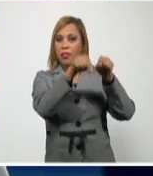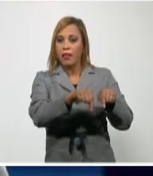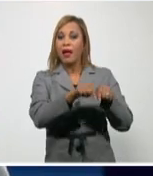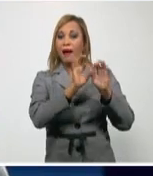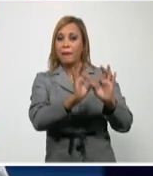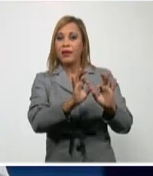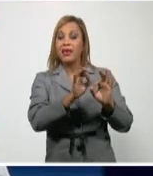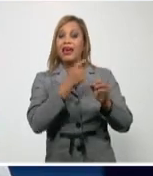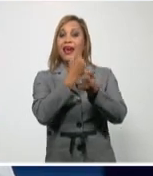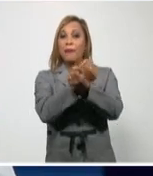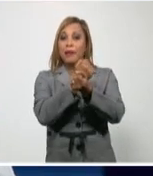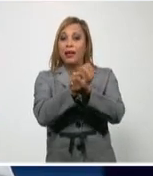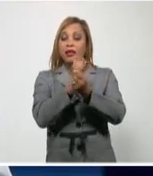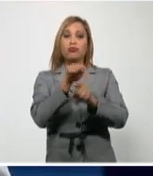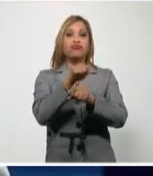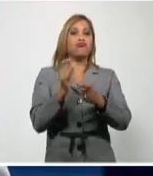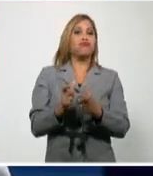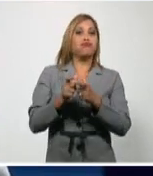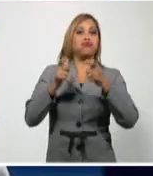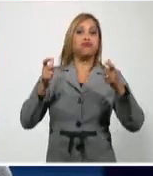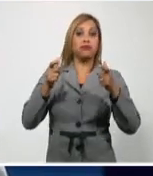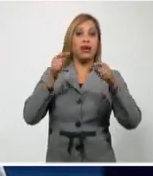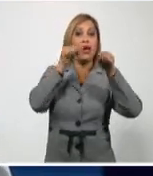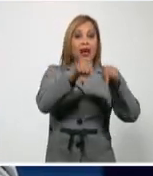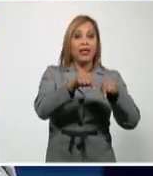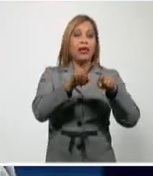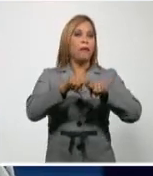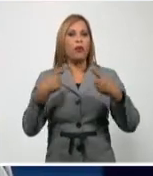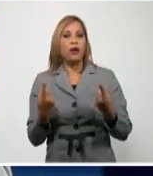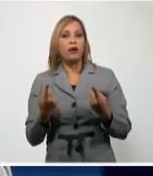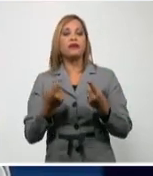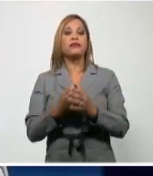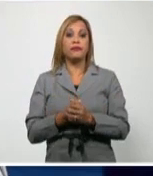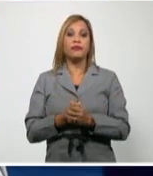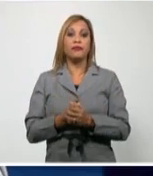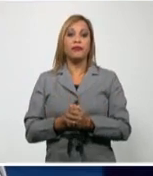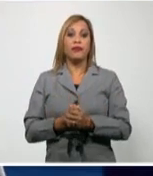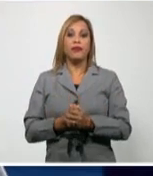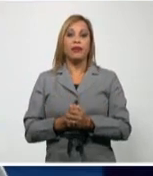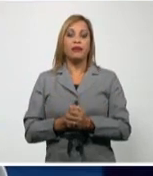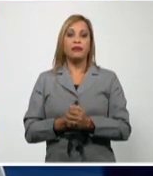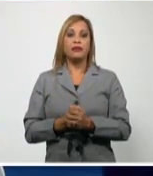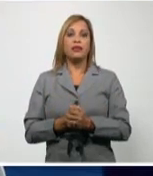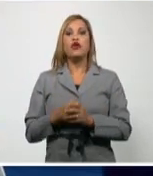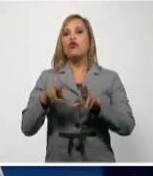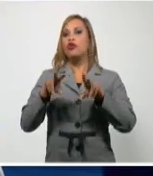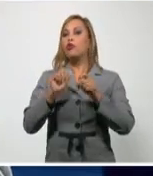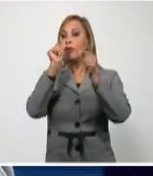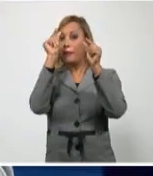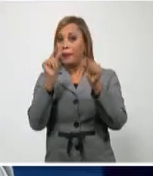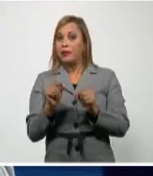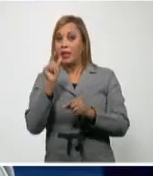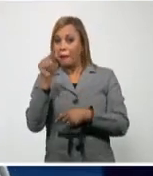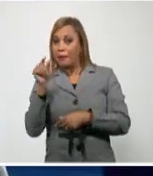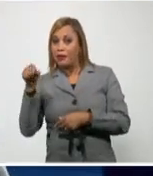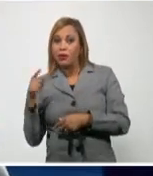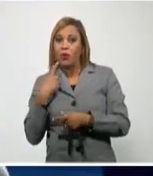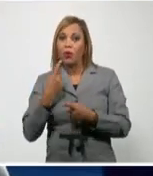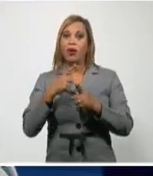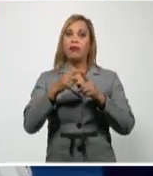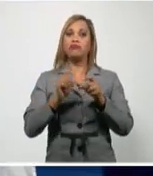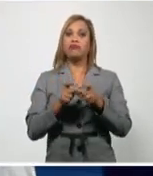el riesgo ha sido muy elevado. ¿Por qué? Por el número de casos que han tenido, por